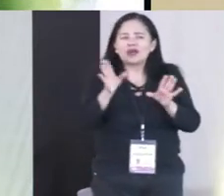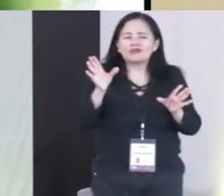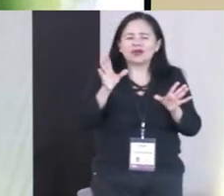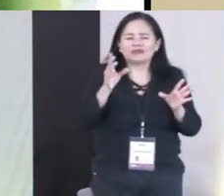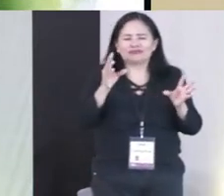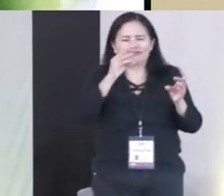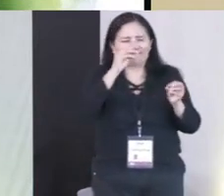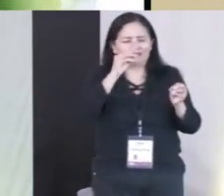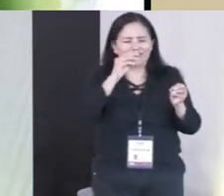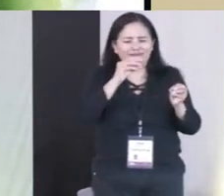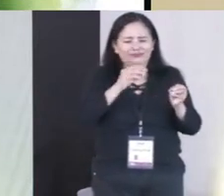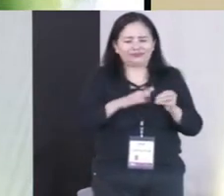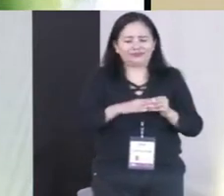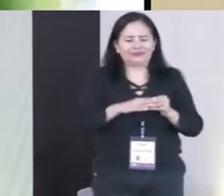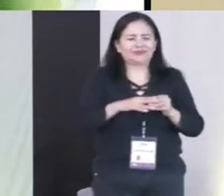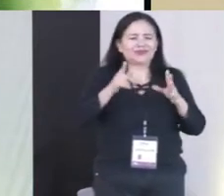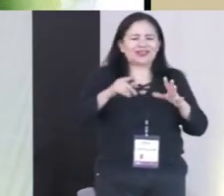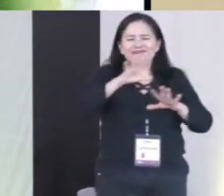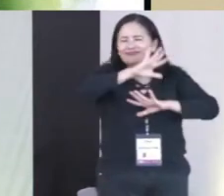tan